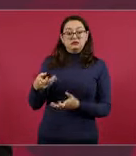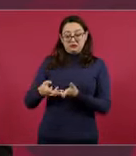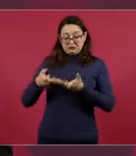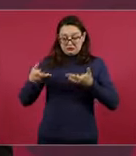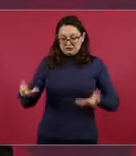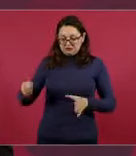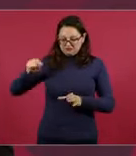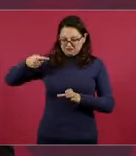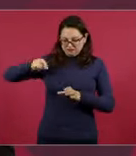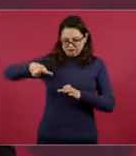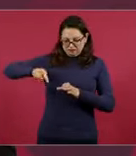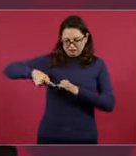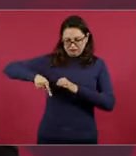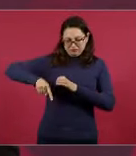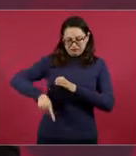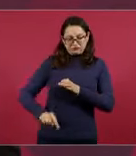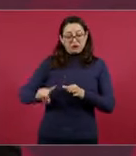para extraer